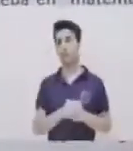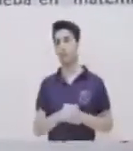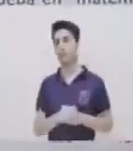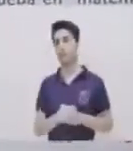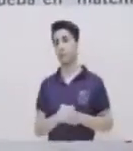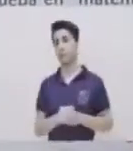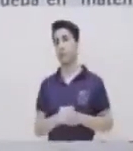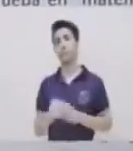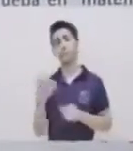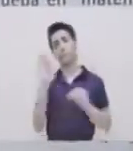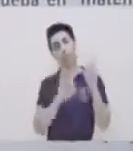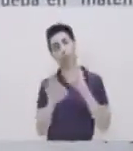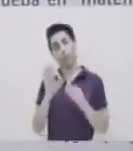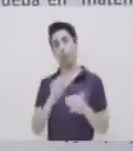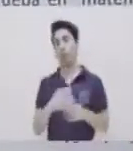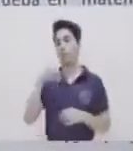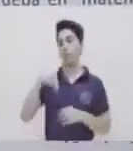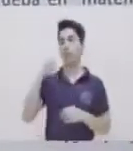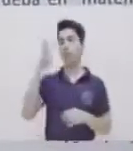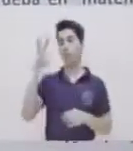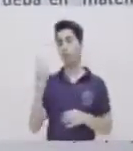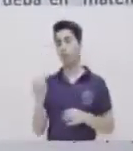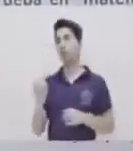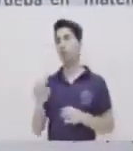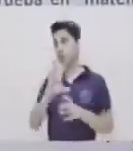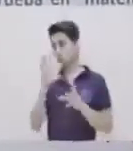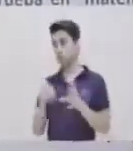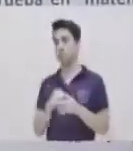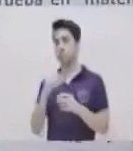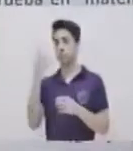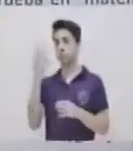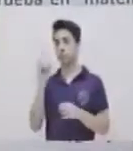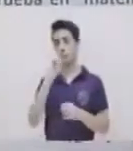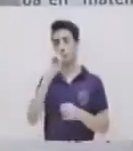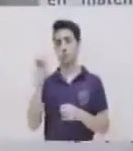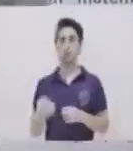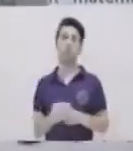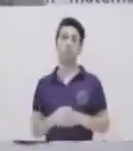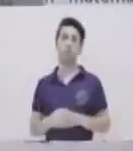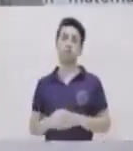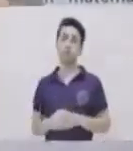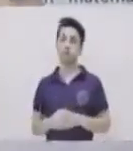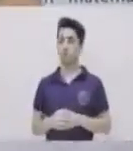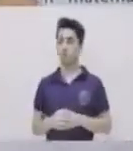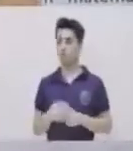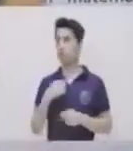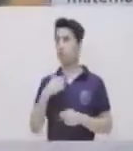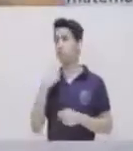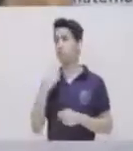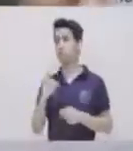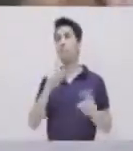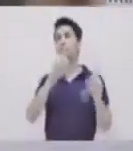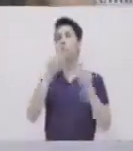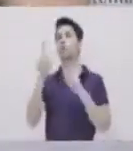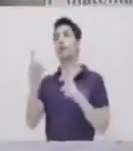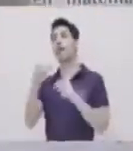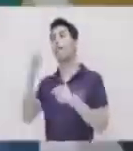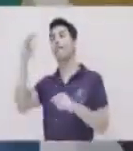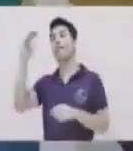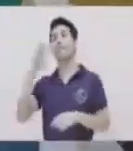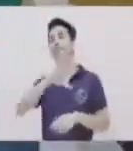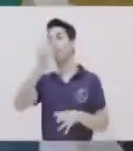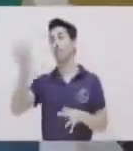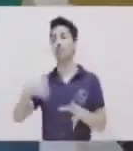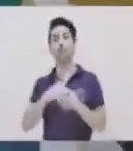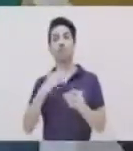el 30%, o el percentil 30, que sería el 30%. O por ejemplo, vengo y les pregunto las edades a todos los miembros